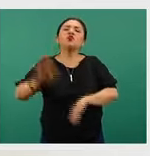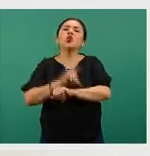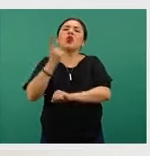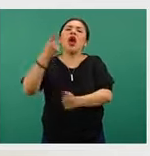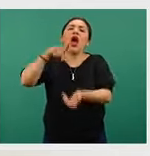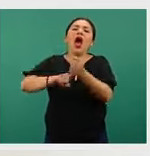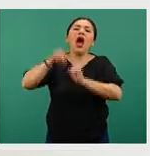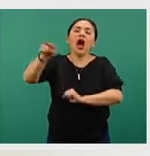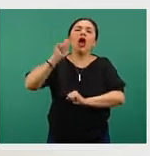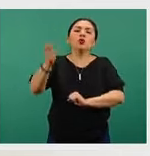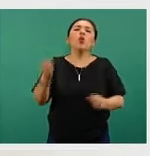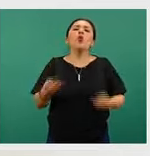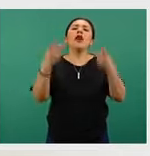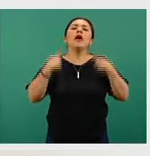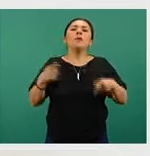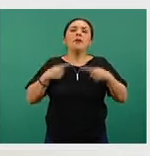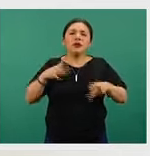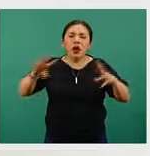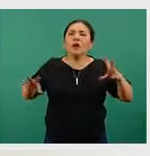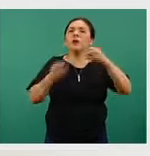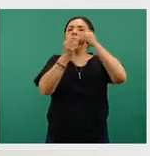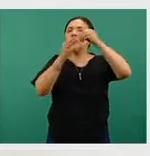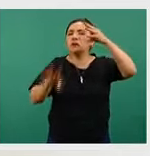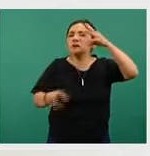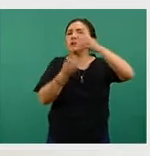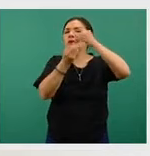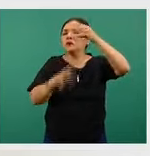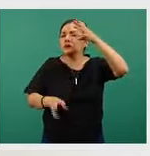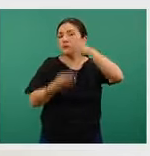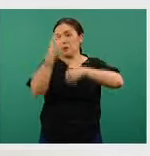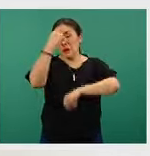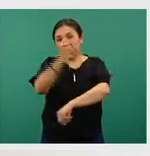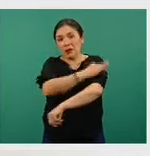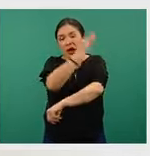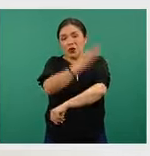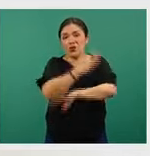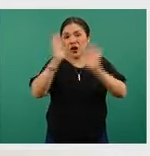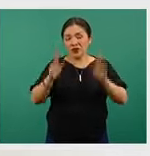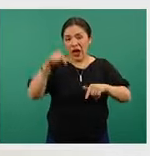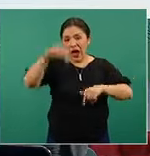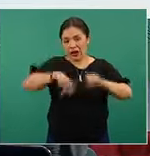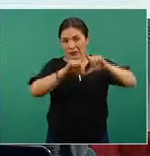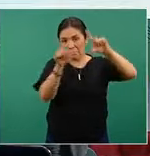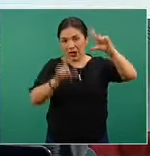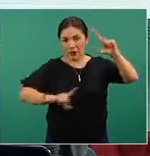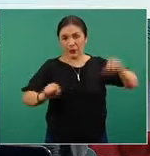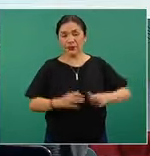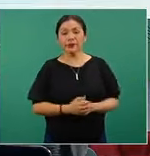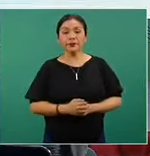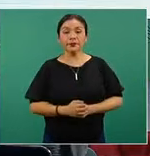representando la acumulación de las dosis que se han venido aplicando en territorio nacional